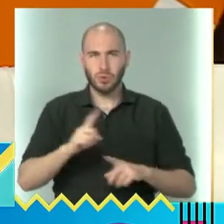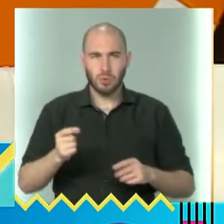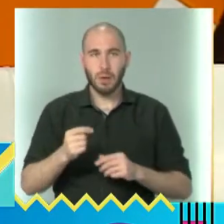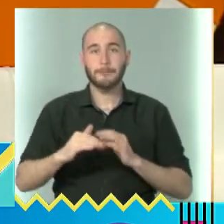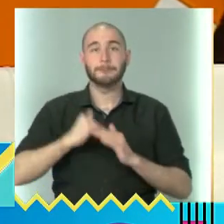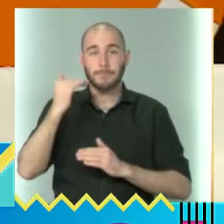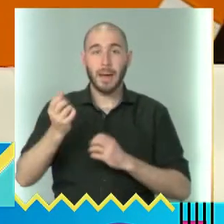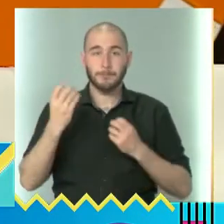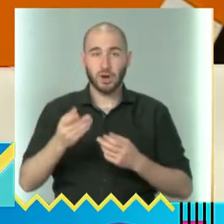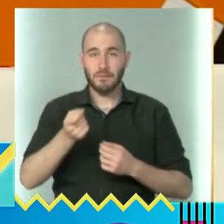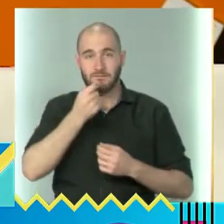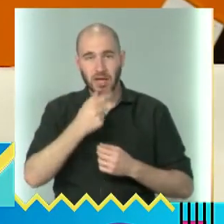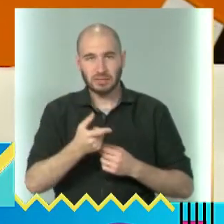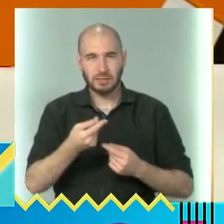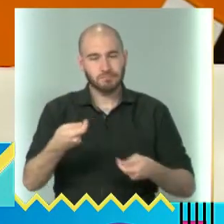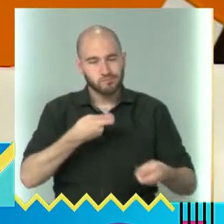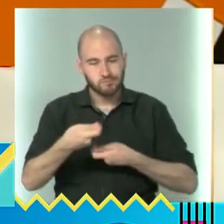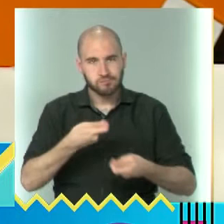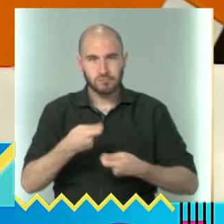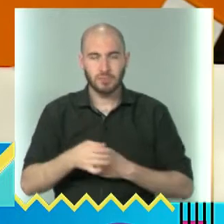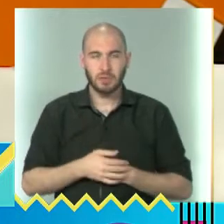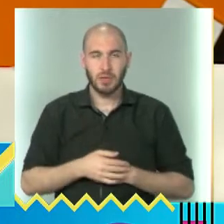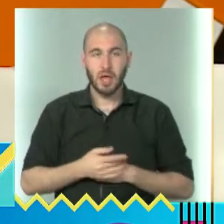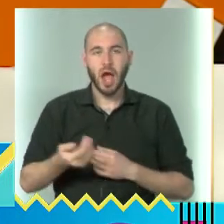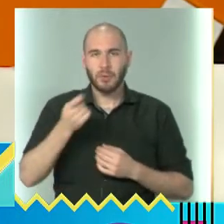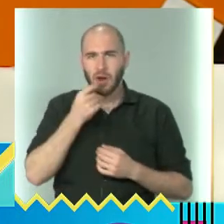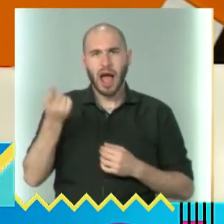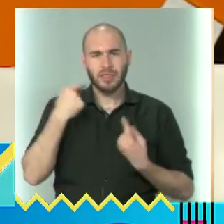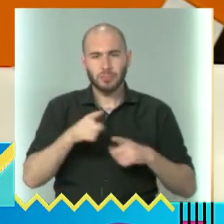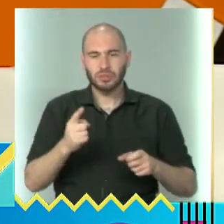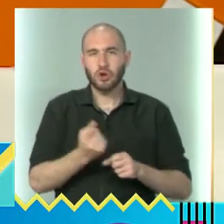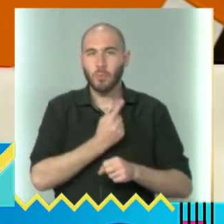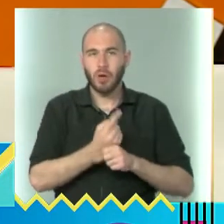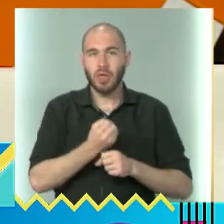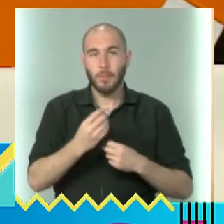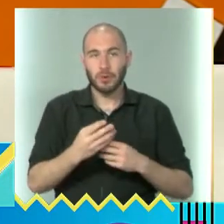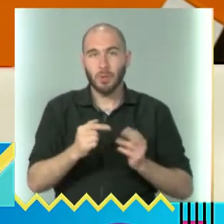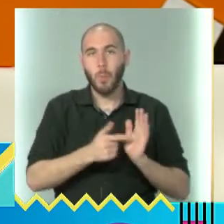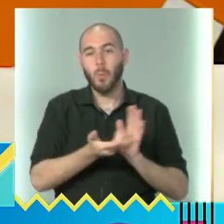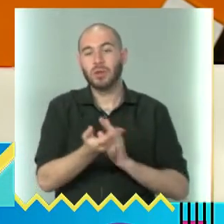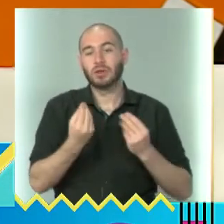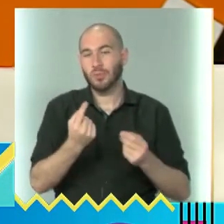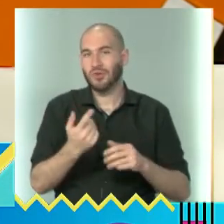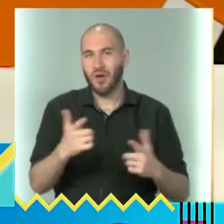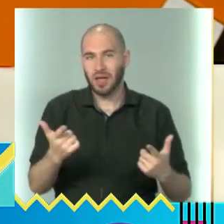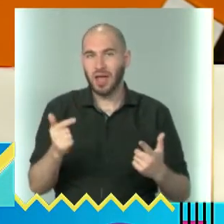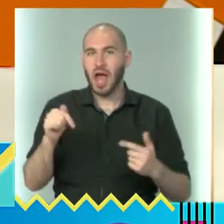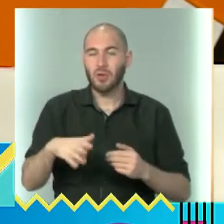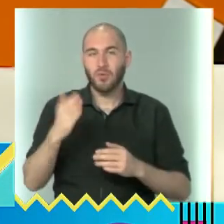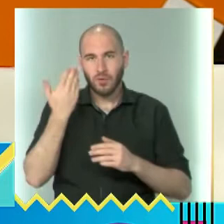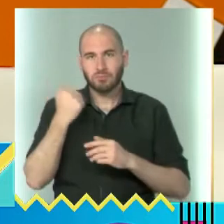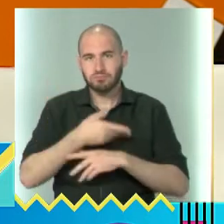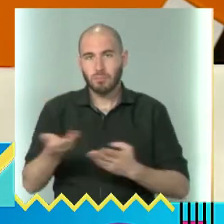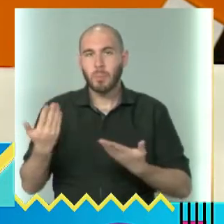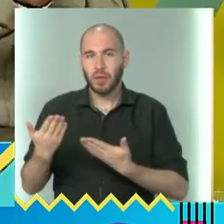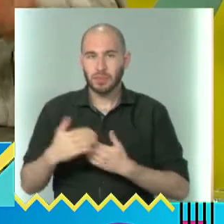más porque tienen facilidades de cómo moverse. Capaz el que antes quería ser músico no lo era porque no podía cómo mostrar su música, ahora a través de las redes puede.